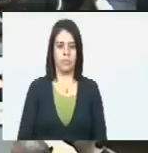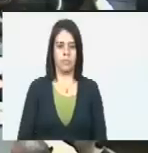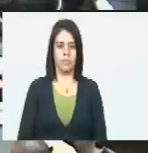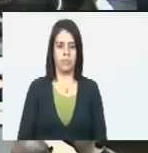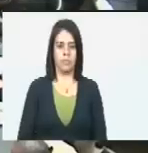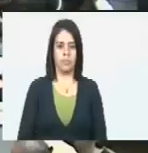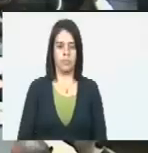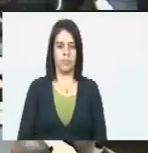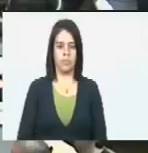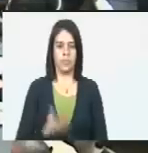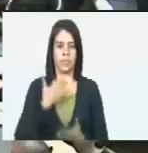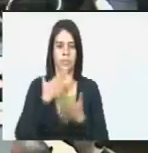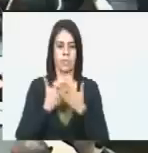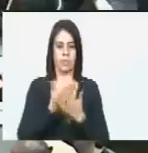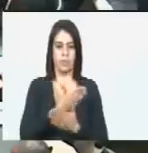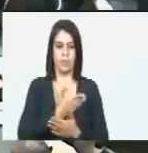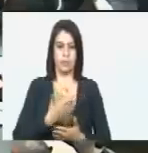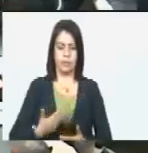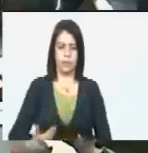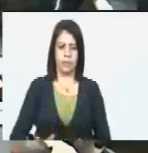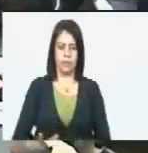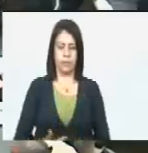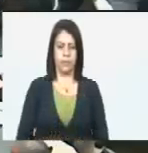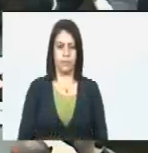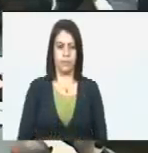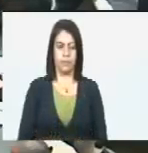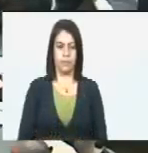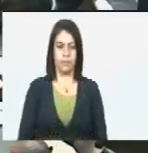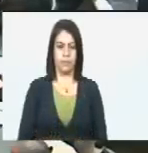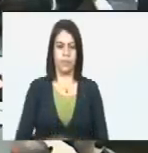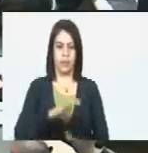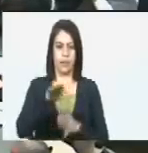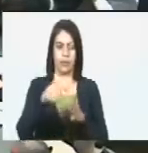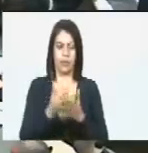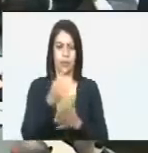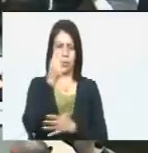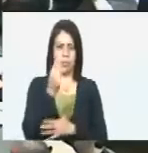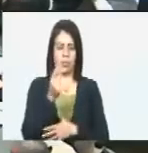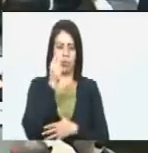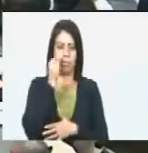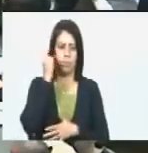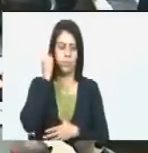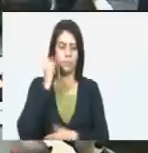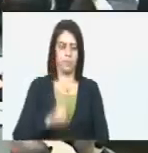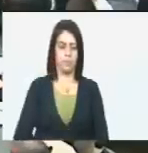Gracias, señor presidente, colegas parlamentarias y colegas parlamentarios.